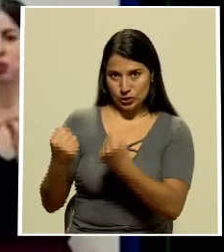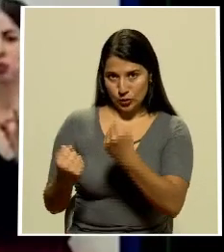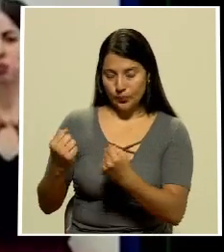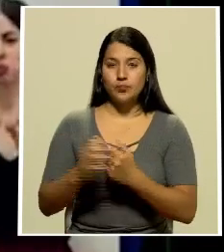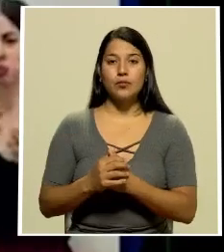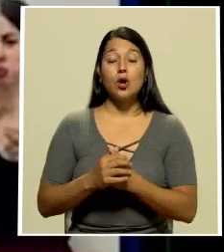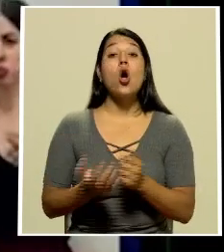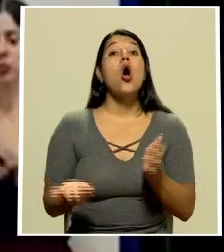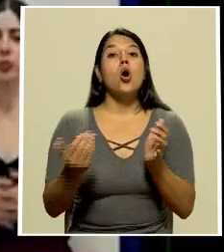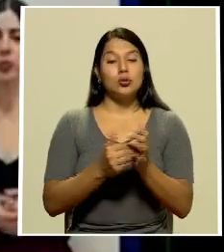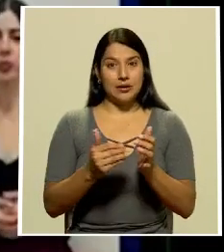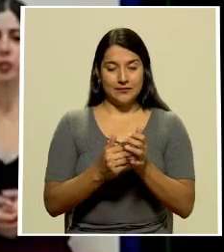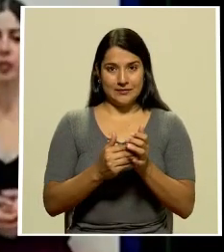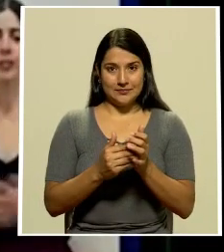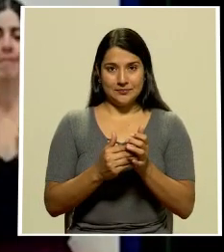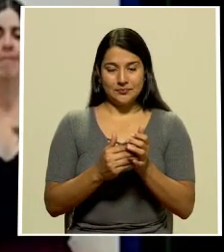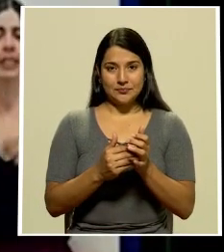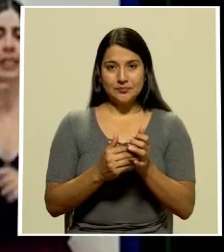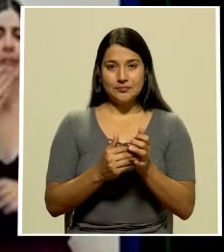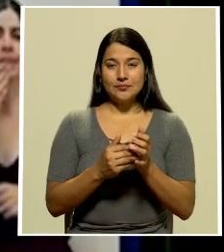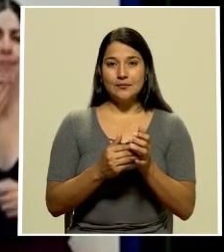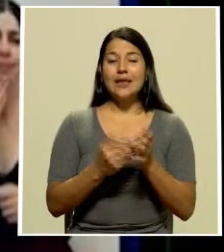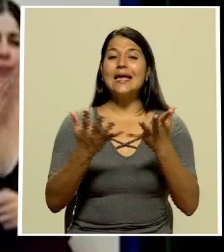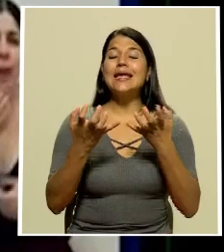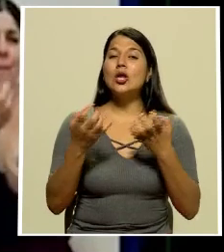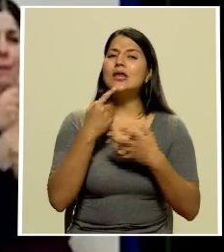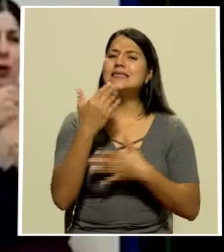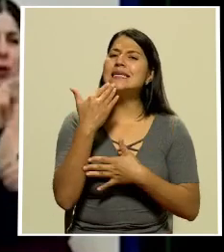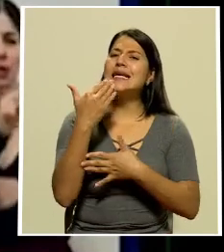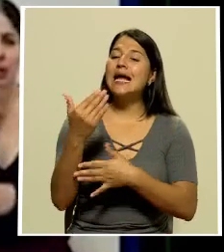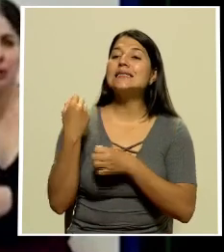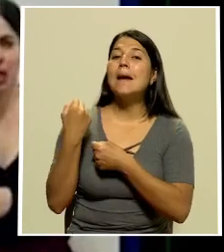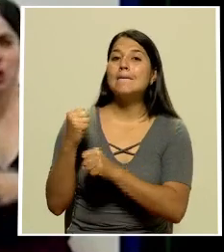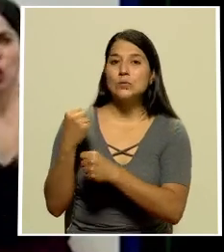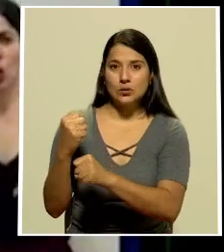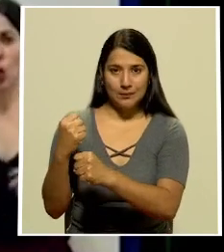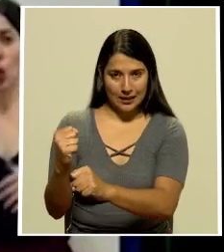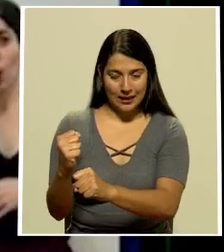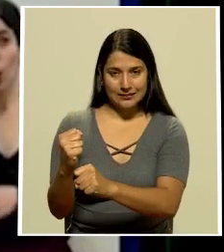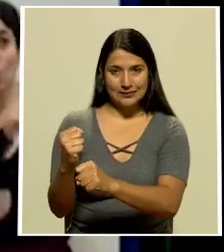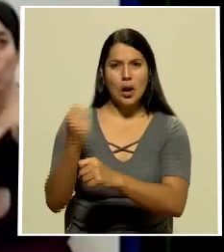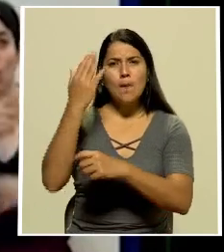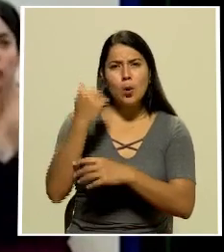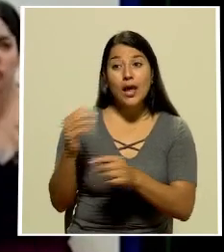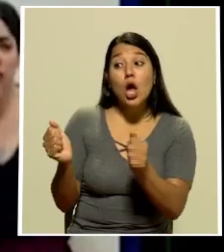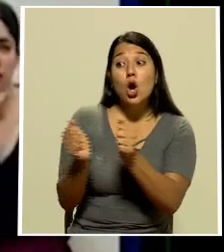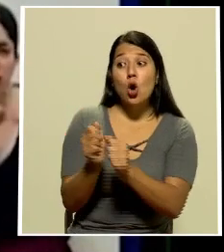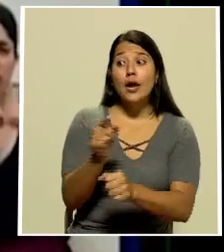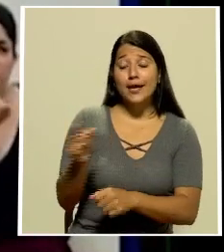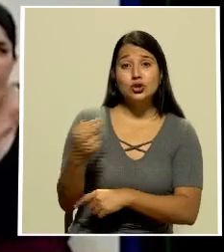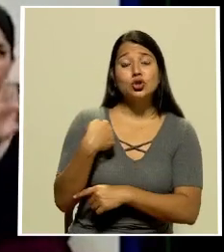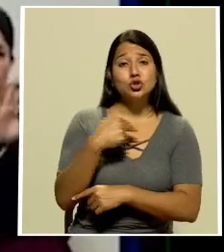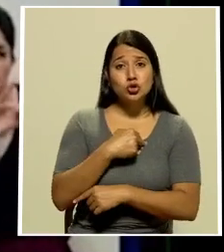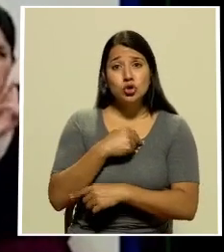Brevemente me refiero, un agradecimiento a los gobiernos locales y a las municipalidades, porque con ellos también hemos